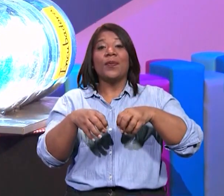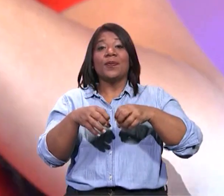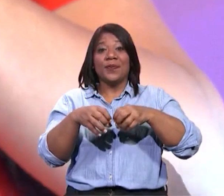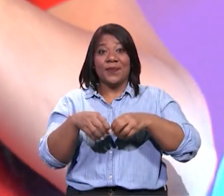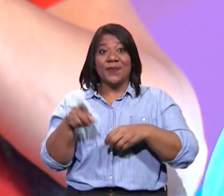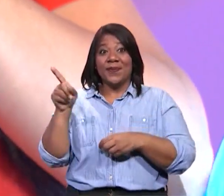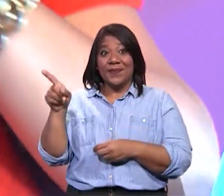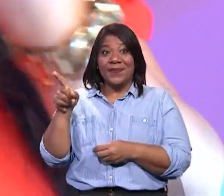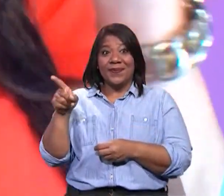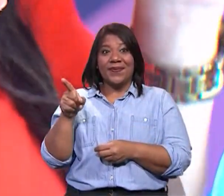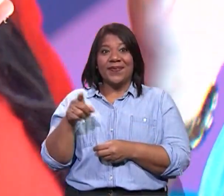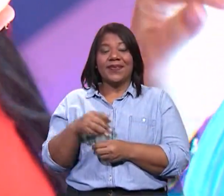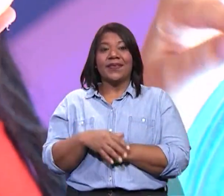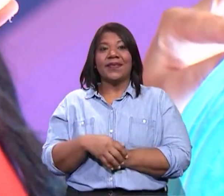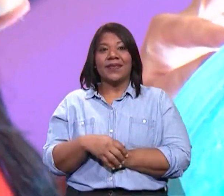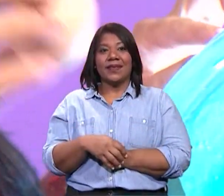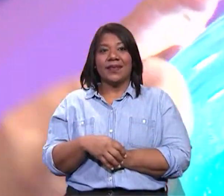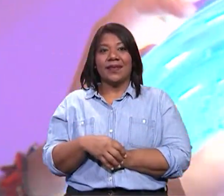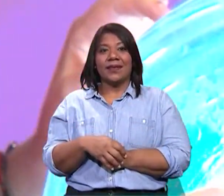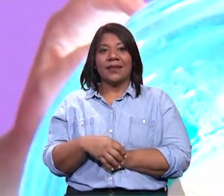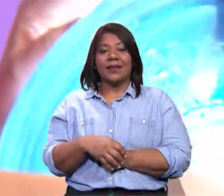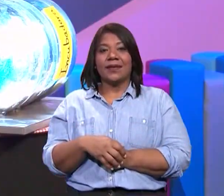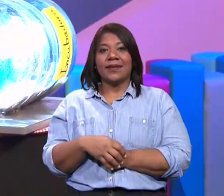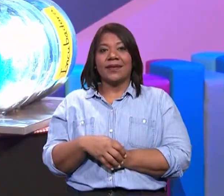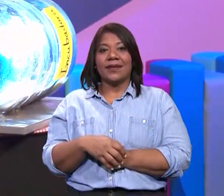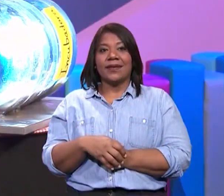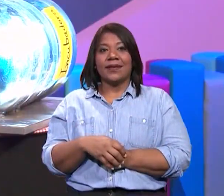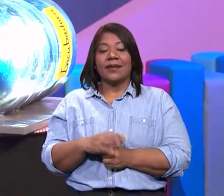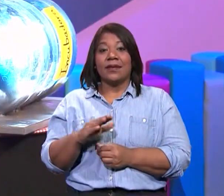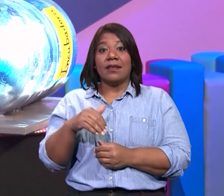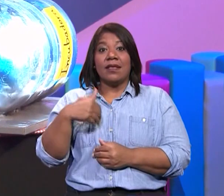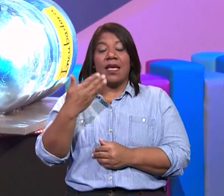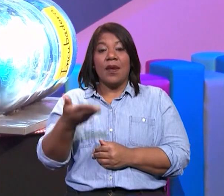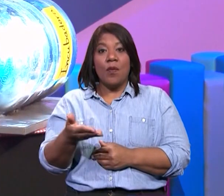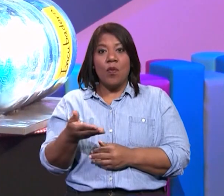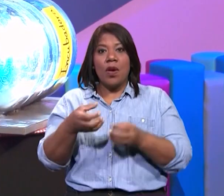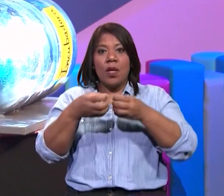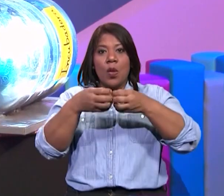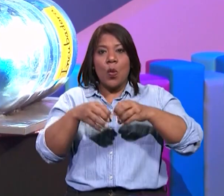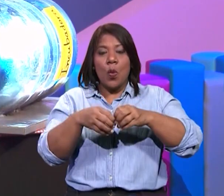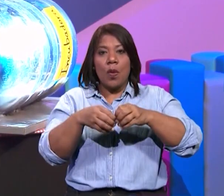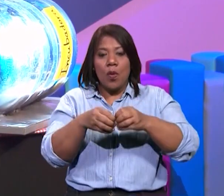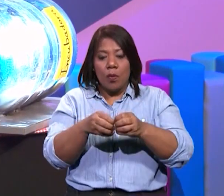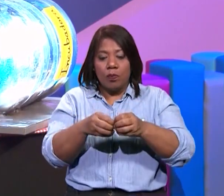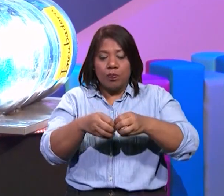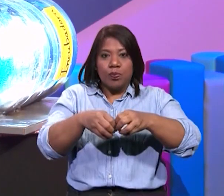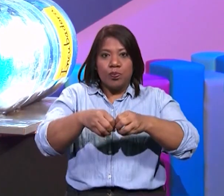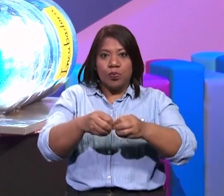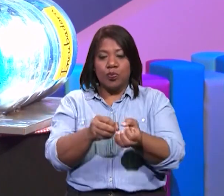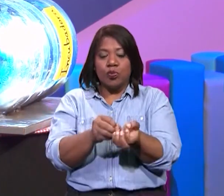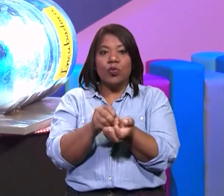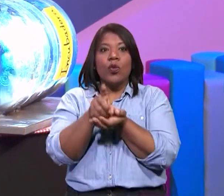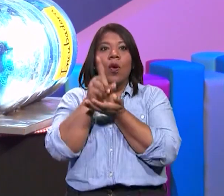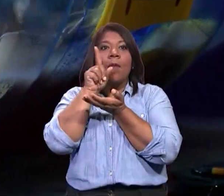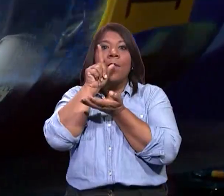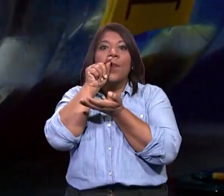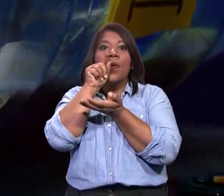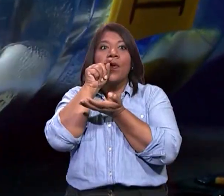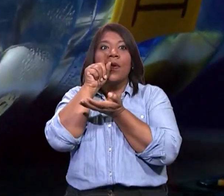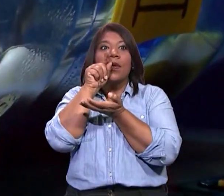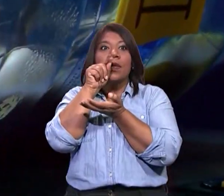esta gallina. Y después de cierto tiempo nacen los pollitos y ellos están acá adentro que no quieren salir. Aquí está. Vamos a ver si sacamos